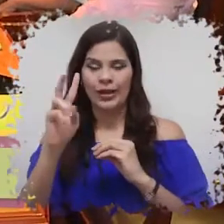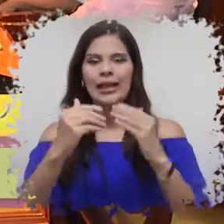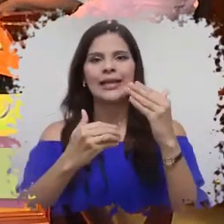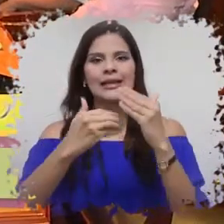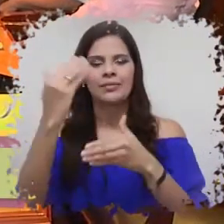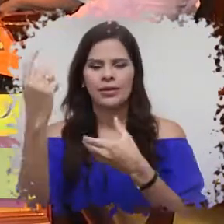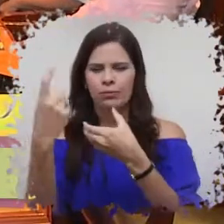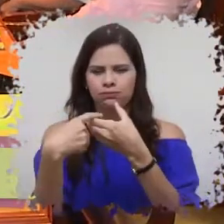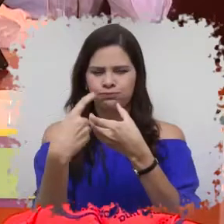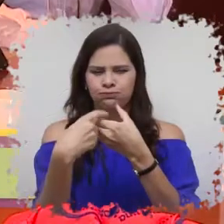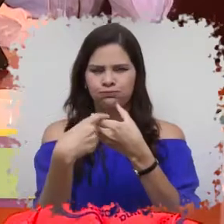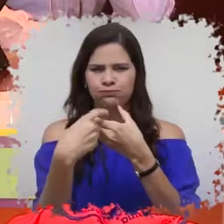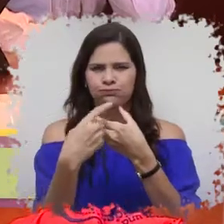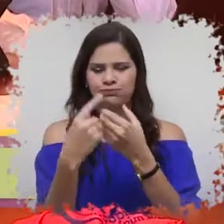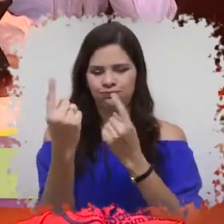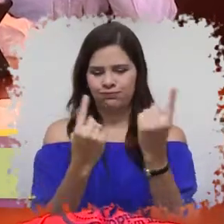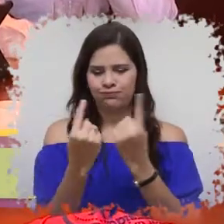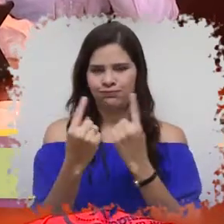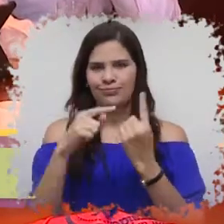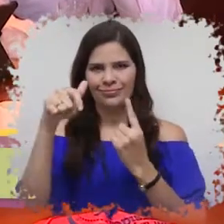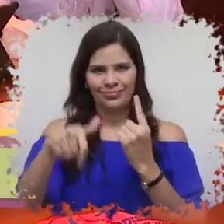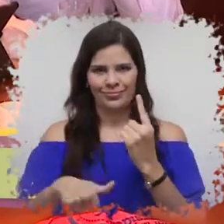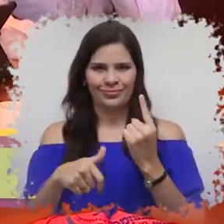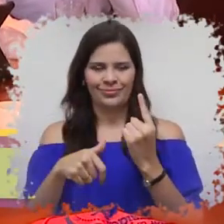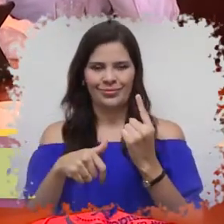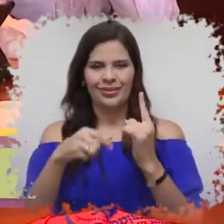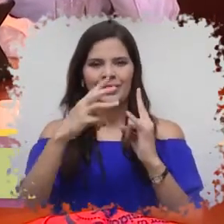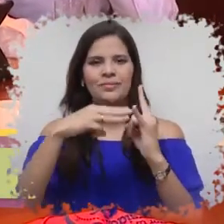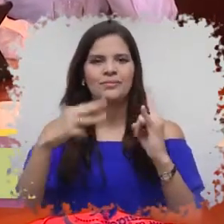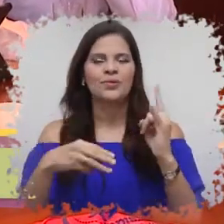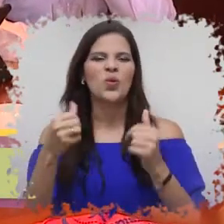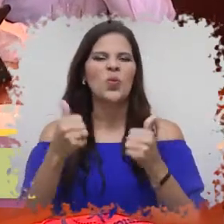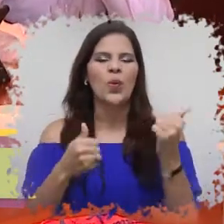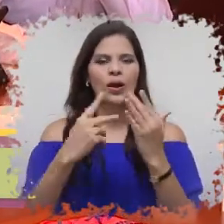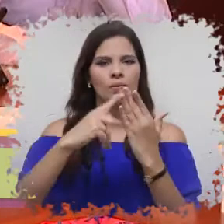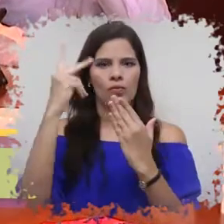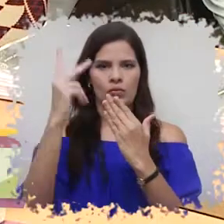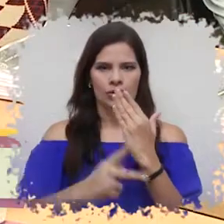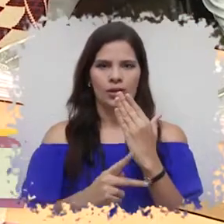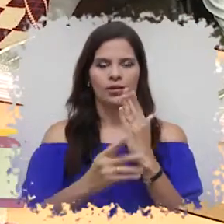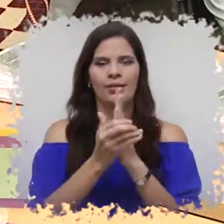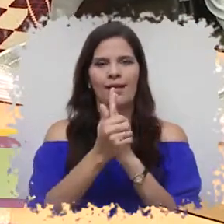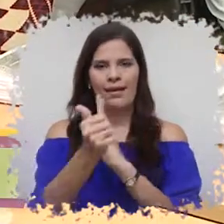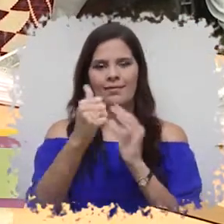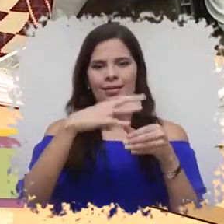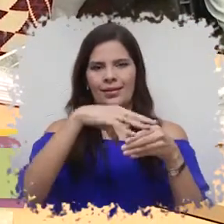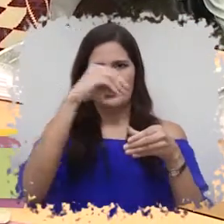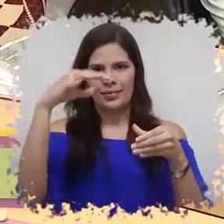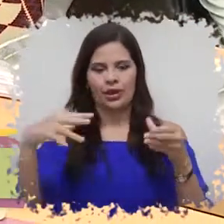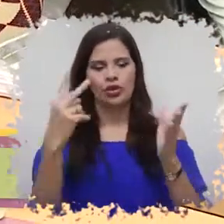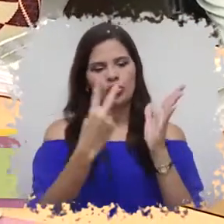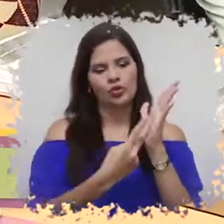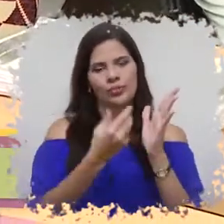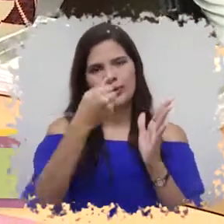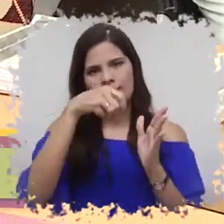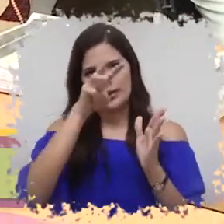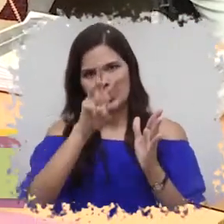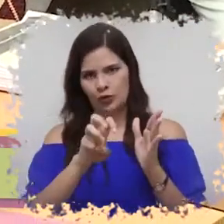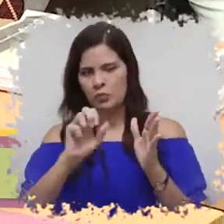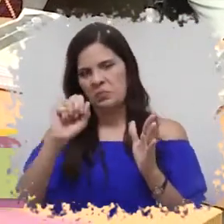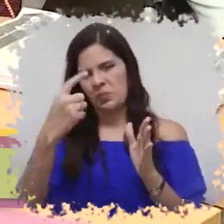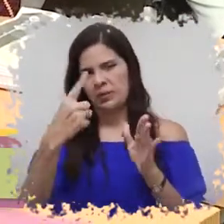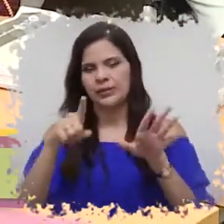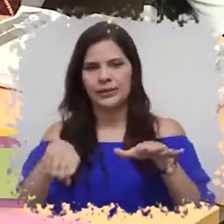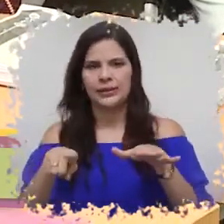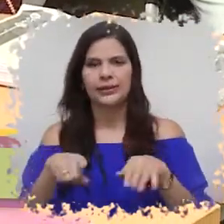número 082, dio inicio al proceso de ingreso y admisión al Alma Mater para aspirantes al programa Talento Magdalena, al periodo